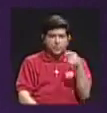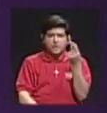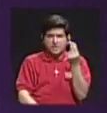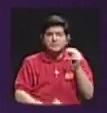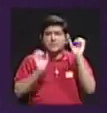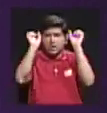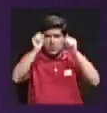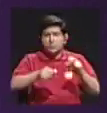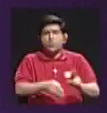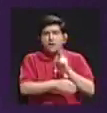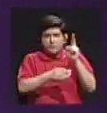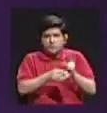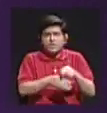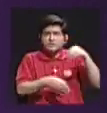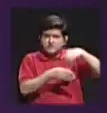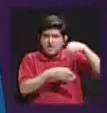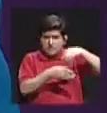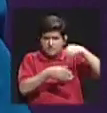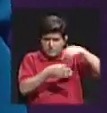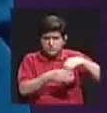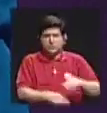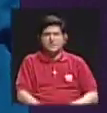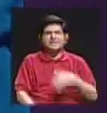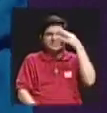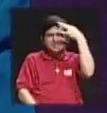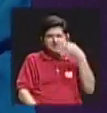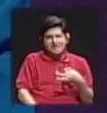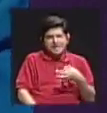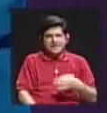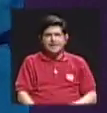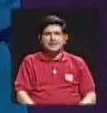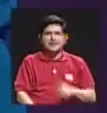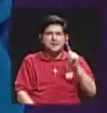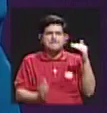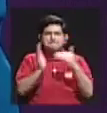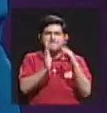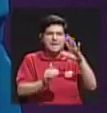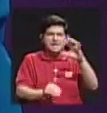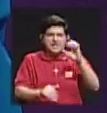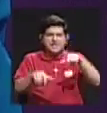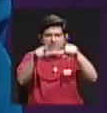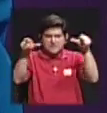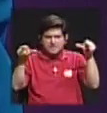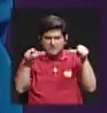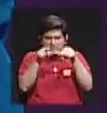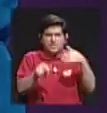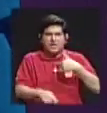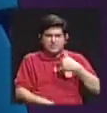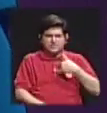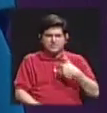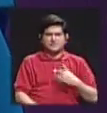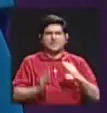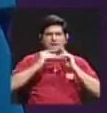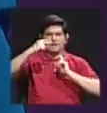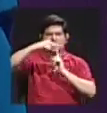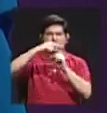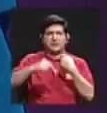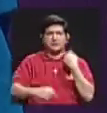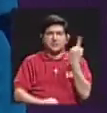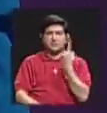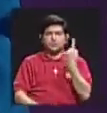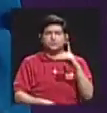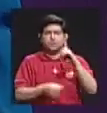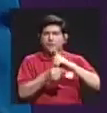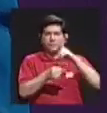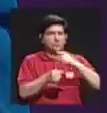dinero lo pueden utilizar en inversiones. Se calcula que hay unas 1.500 propiedades en las temporalidades de la iglesia. Yo soy la única